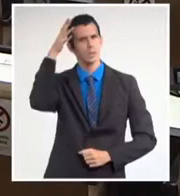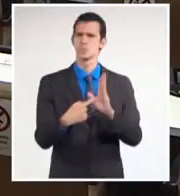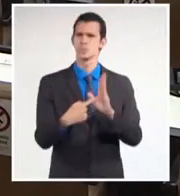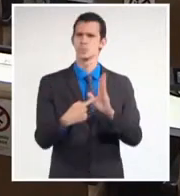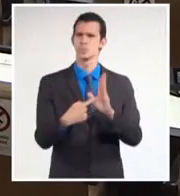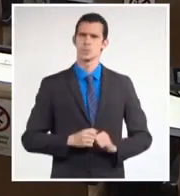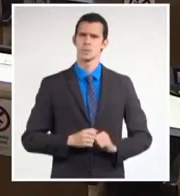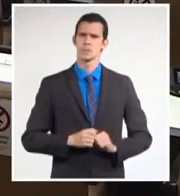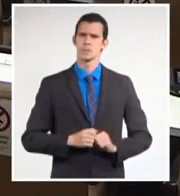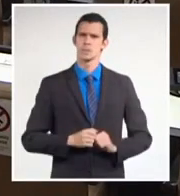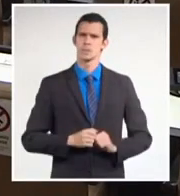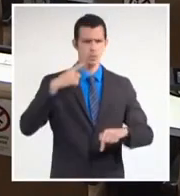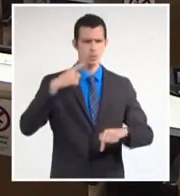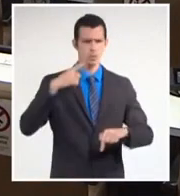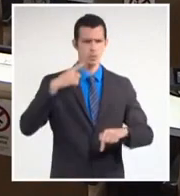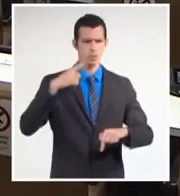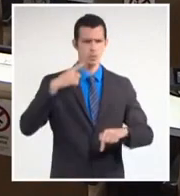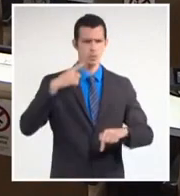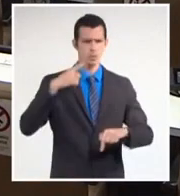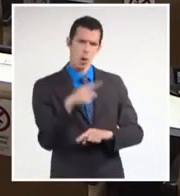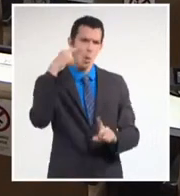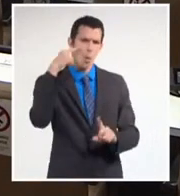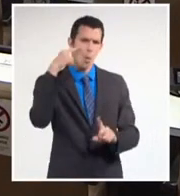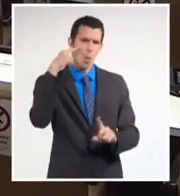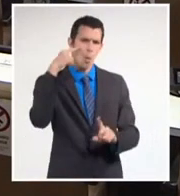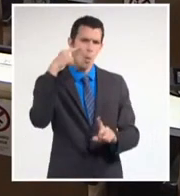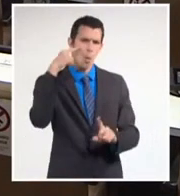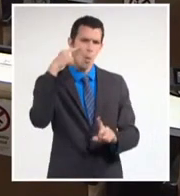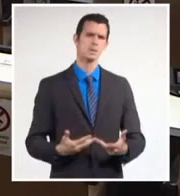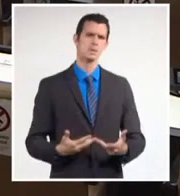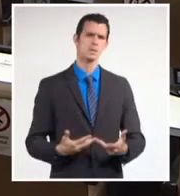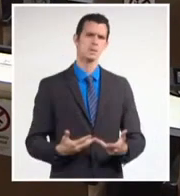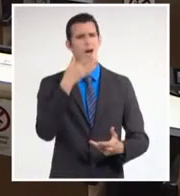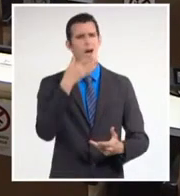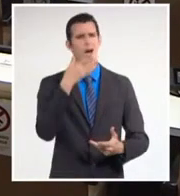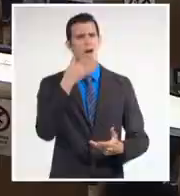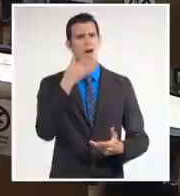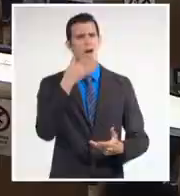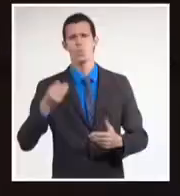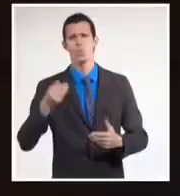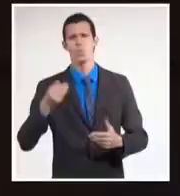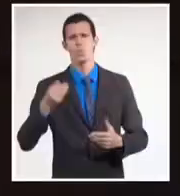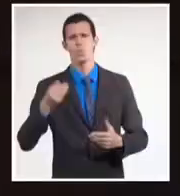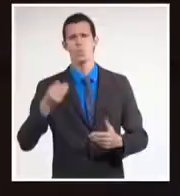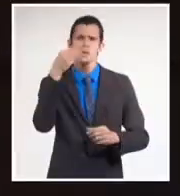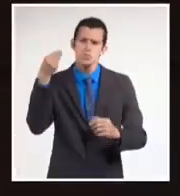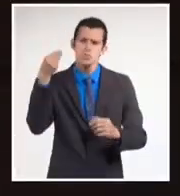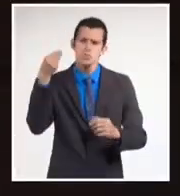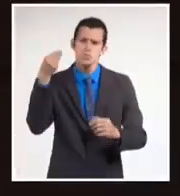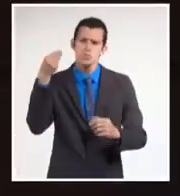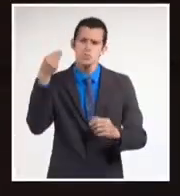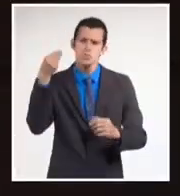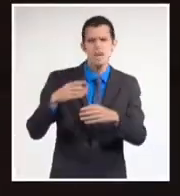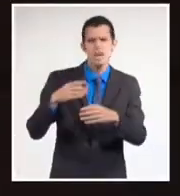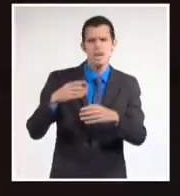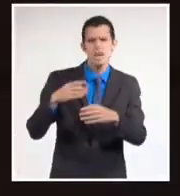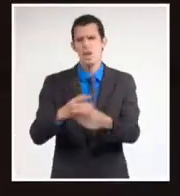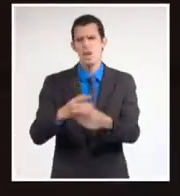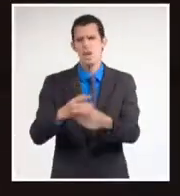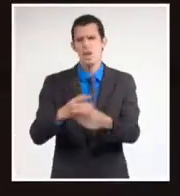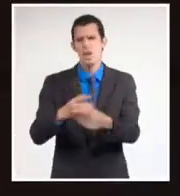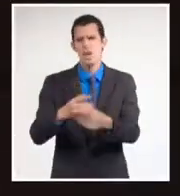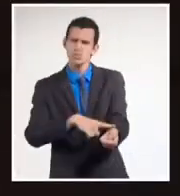de salvar un importante sector que es parte de nuestra historia, es parte de nuestras tradiciones, es parte